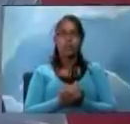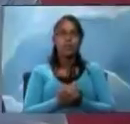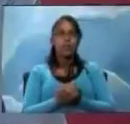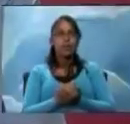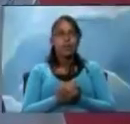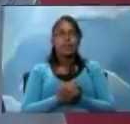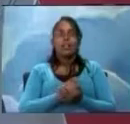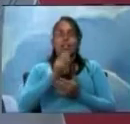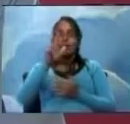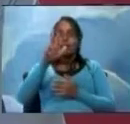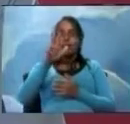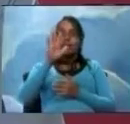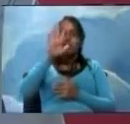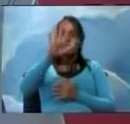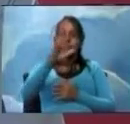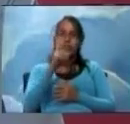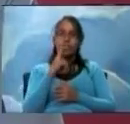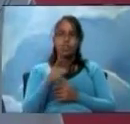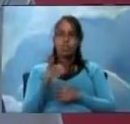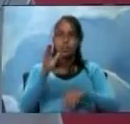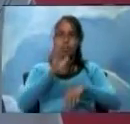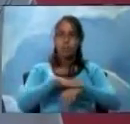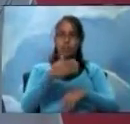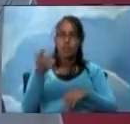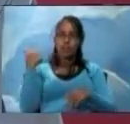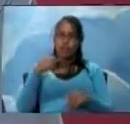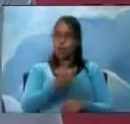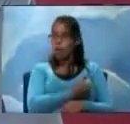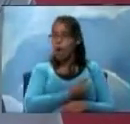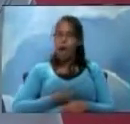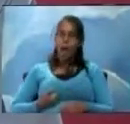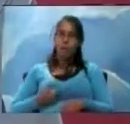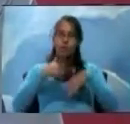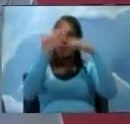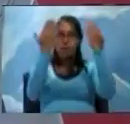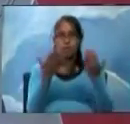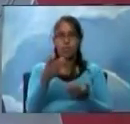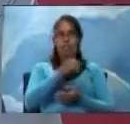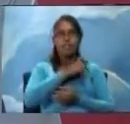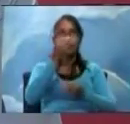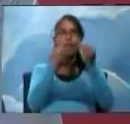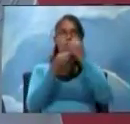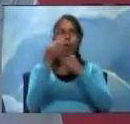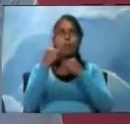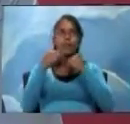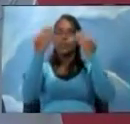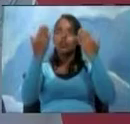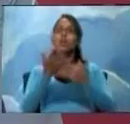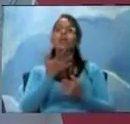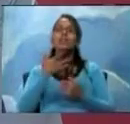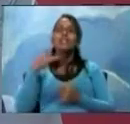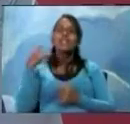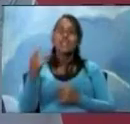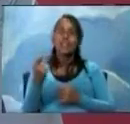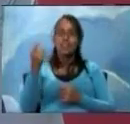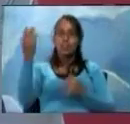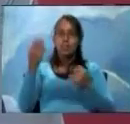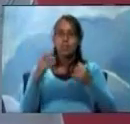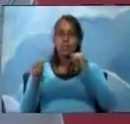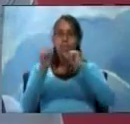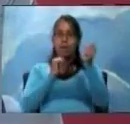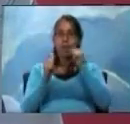El 35 dice, porque tuve hambre y me diste de comer, tuve sed y me diste de